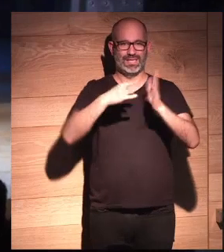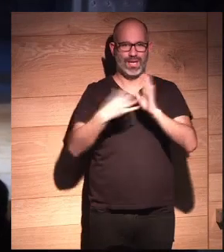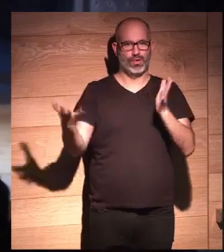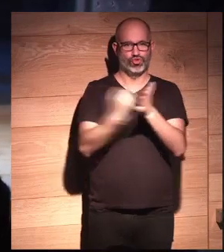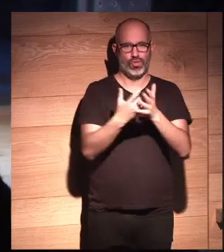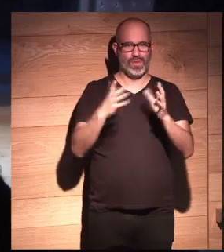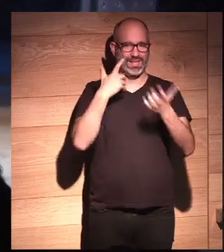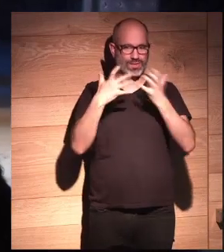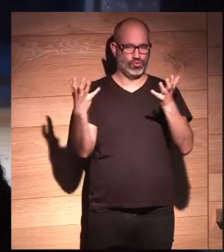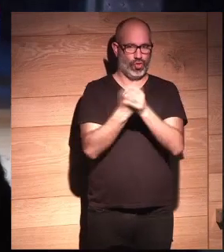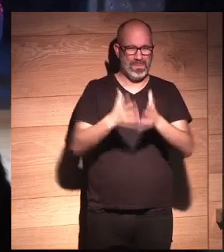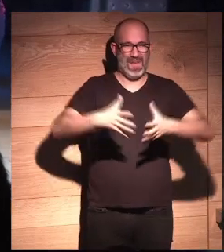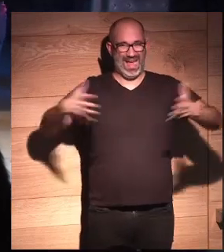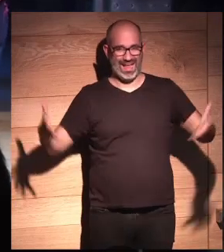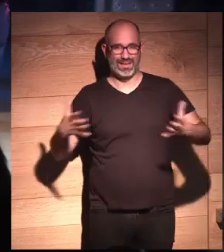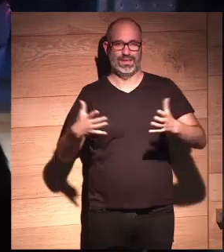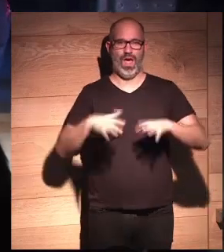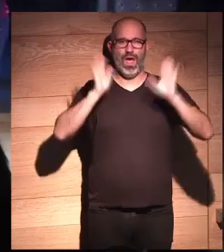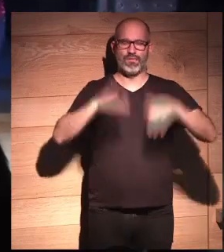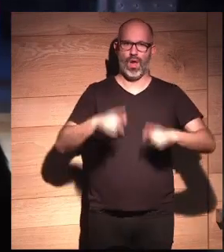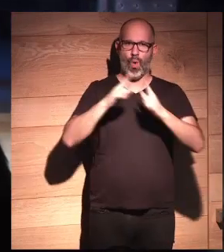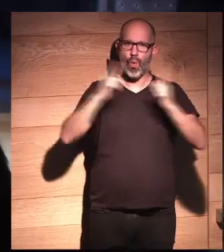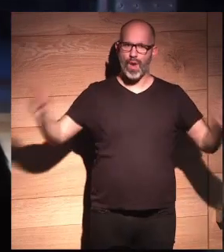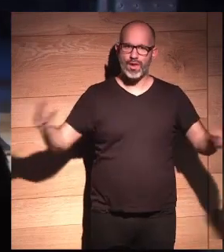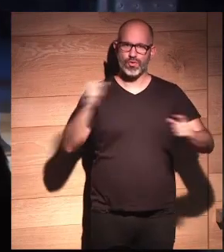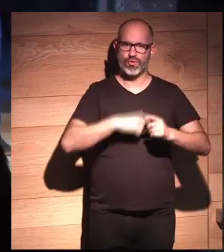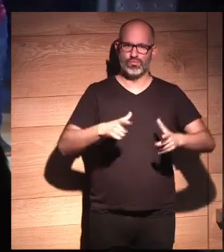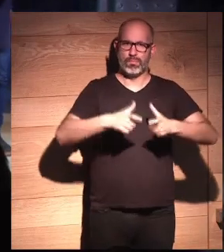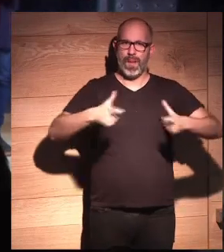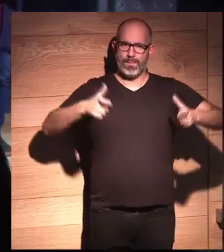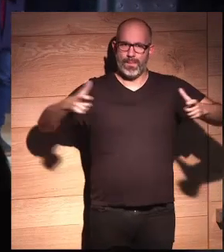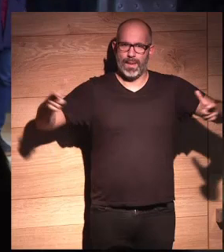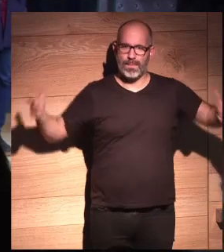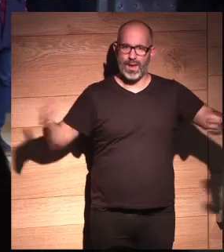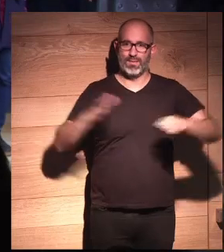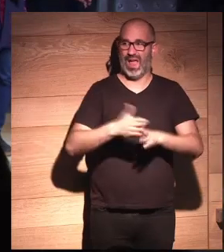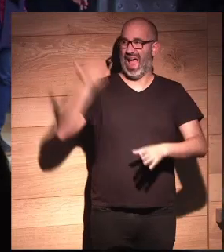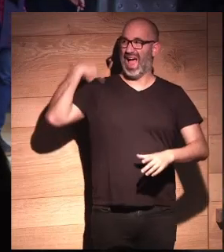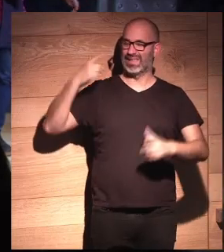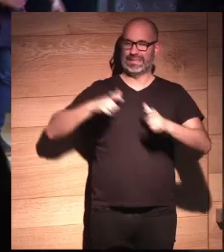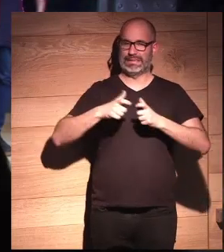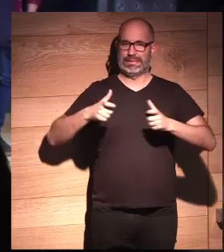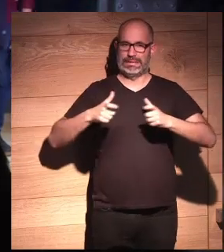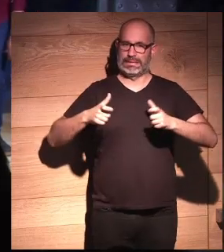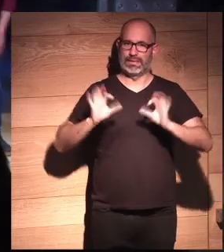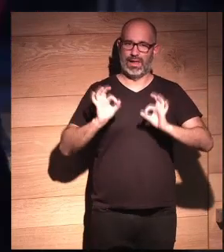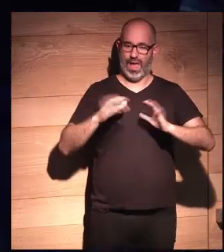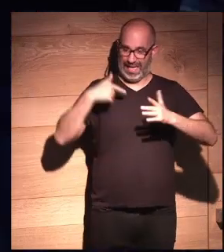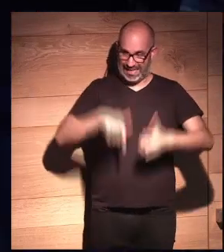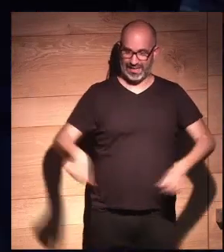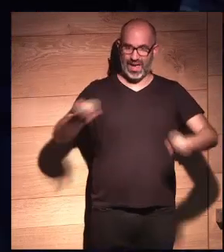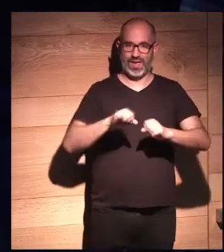En un año me sorprende haber visto cómo he crecido en esos años que no estaba creciendo en el ámbito de la ficción.